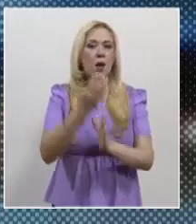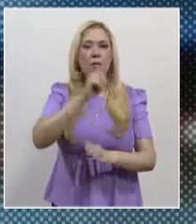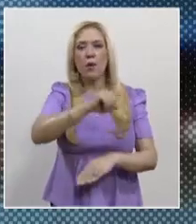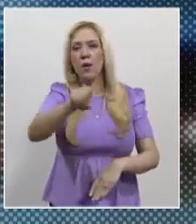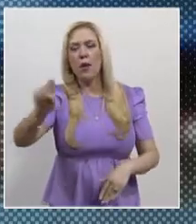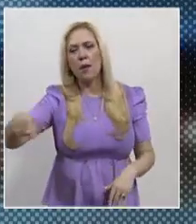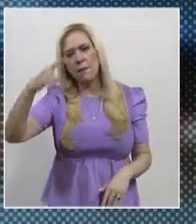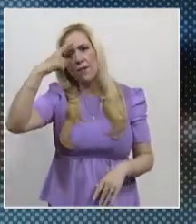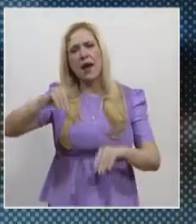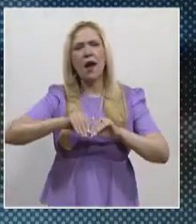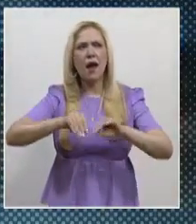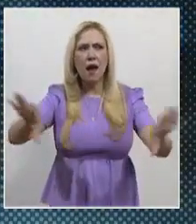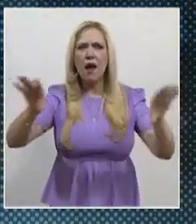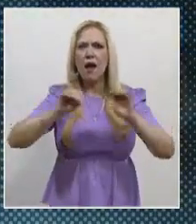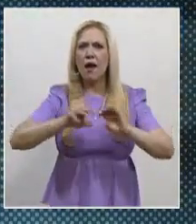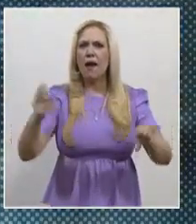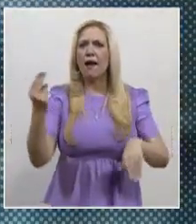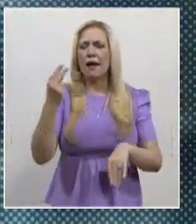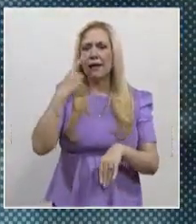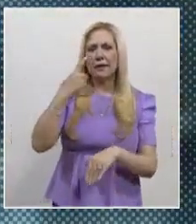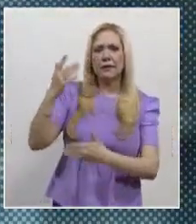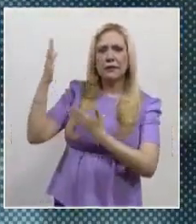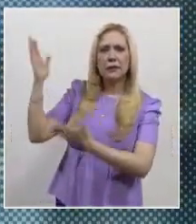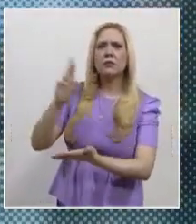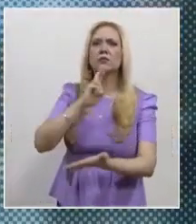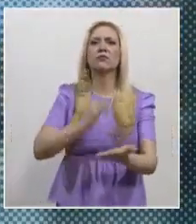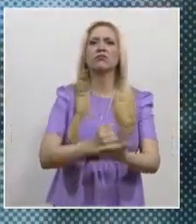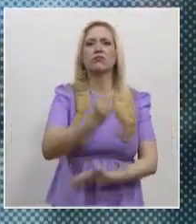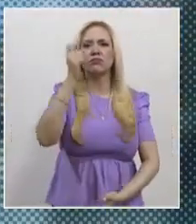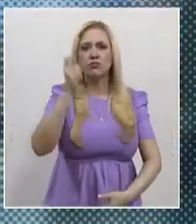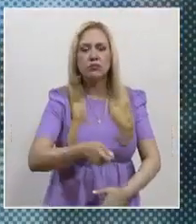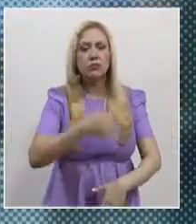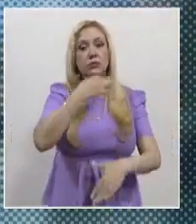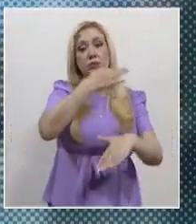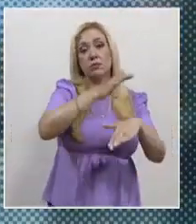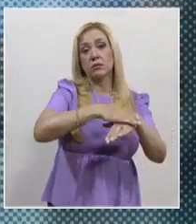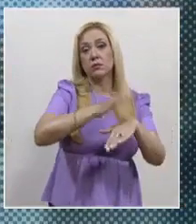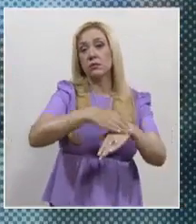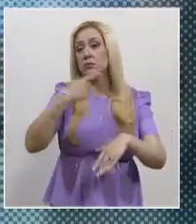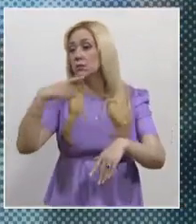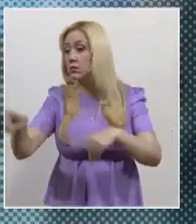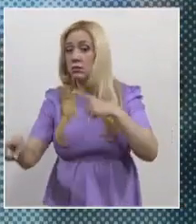objetivo de promover la difusión de las determinaciones, notificar